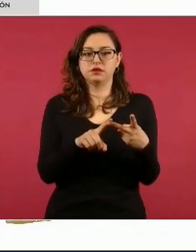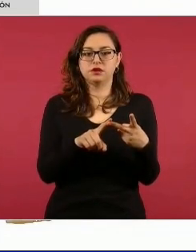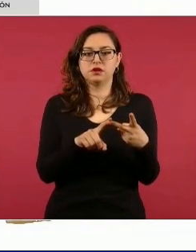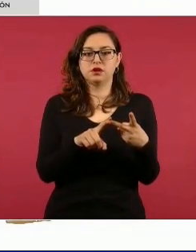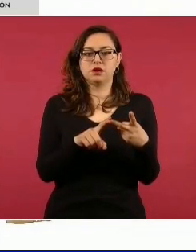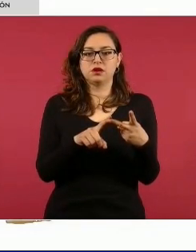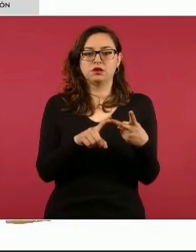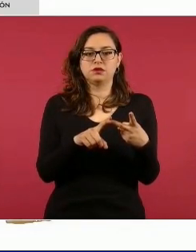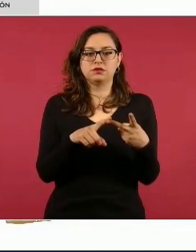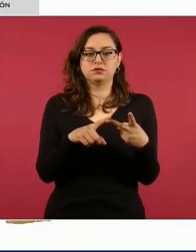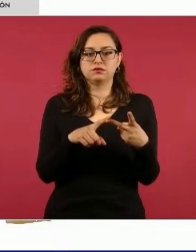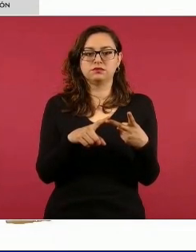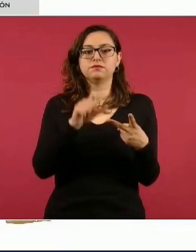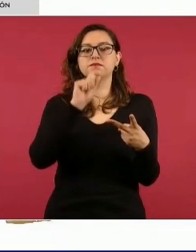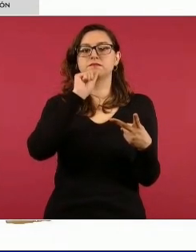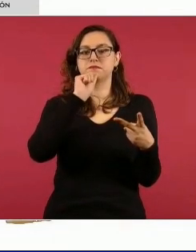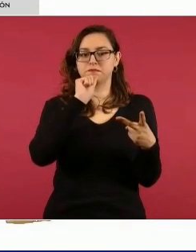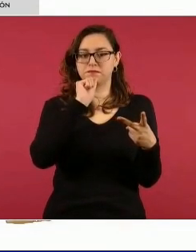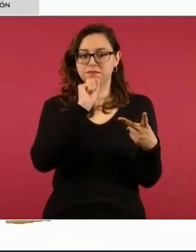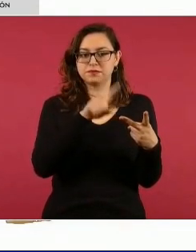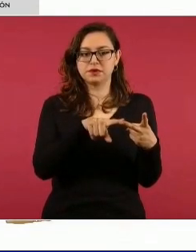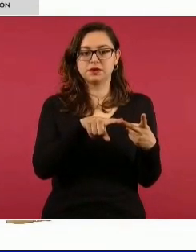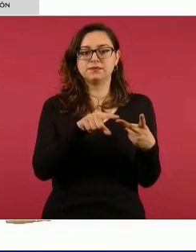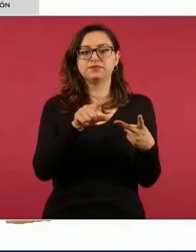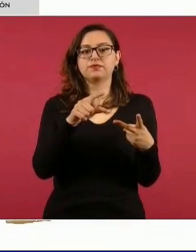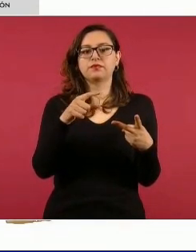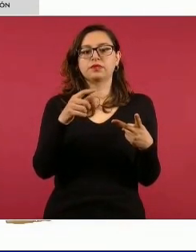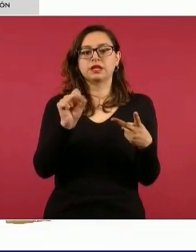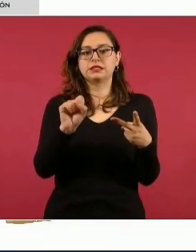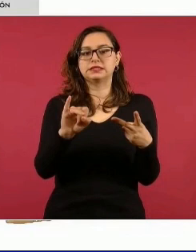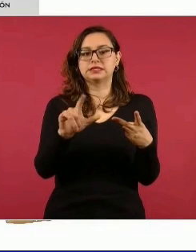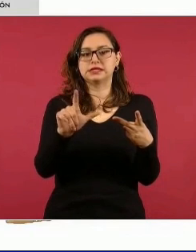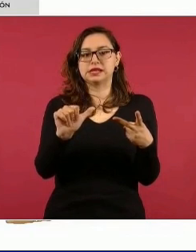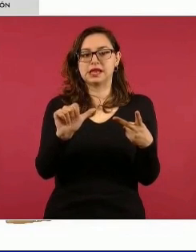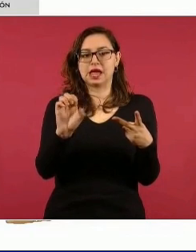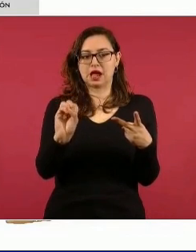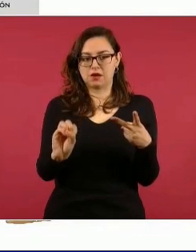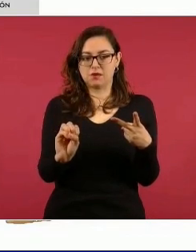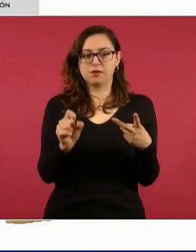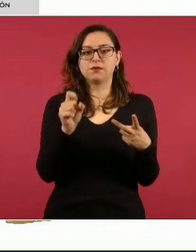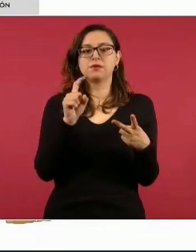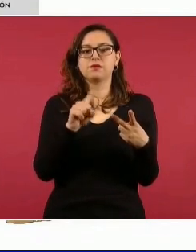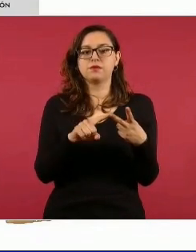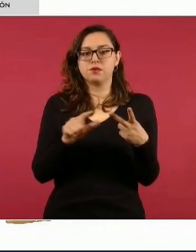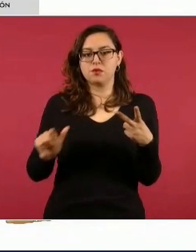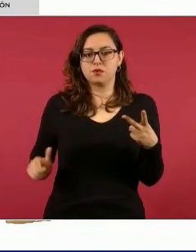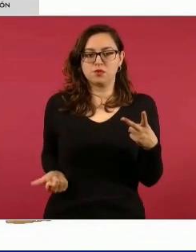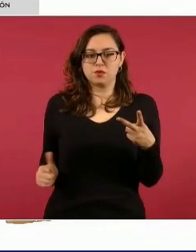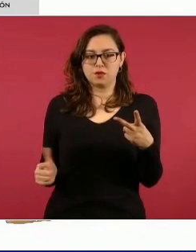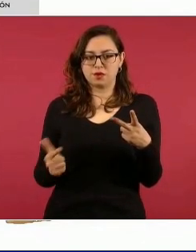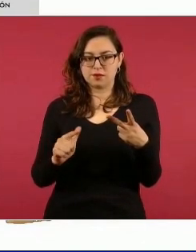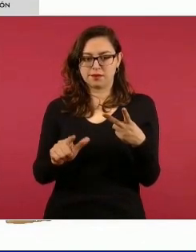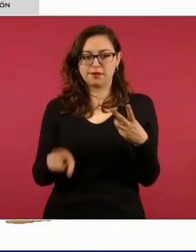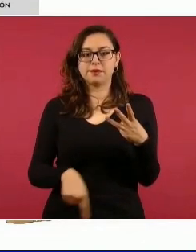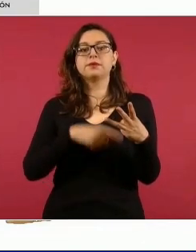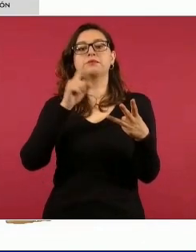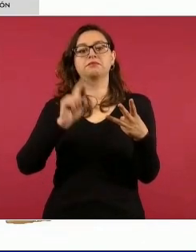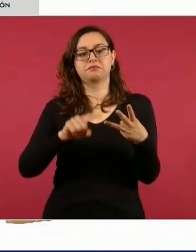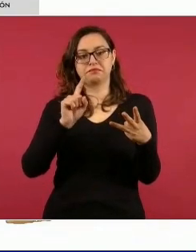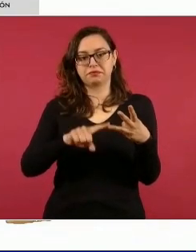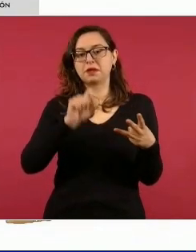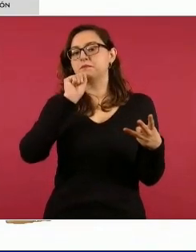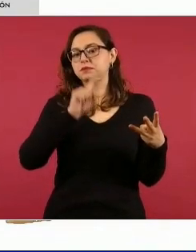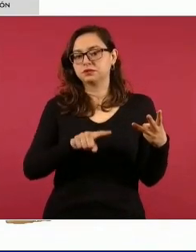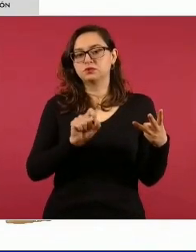Aldama, también otra en Silao, en la carretera México Ciudad Juárez, y